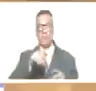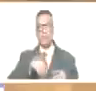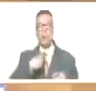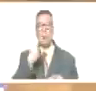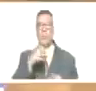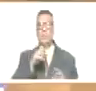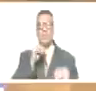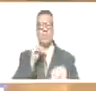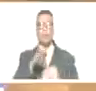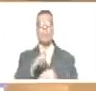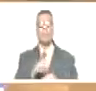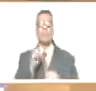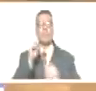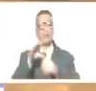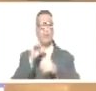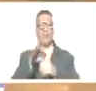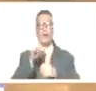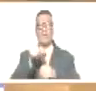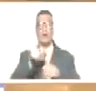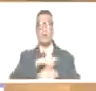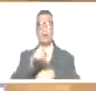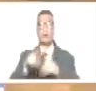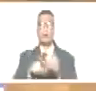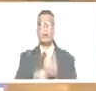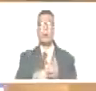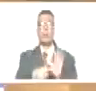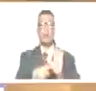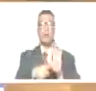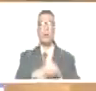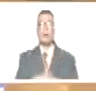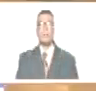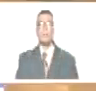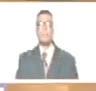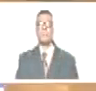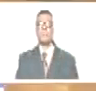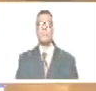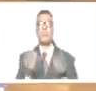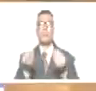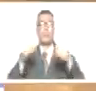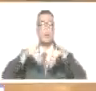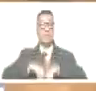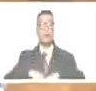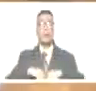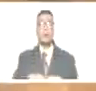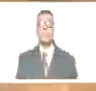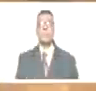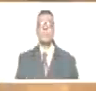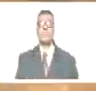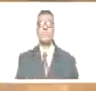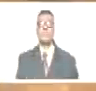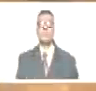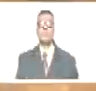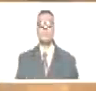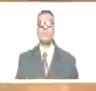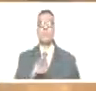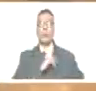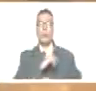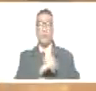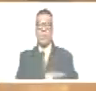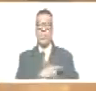esta asamblea a plantear un acuerdo donde el poder